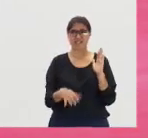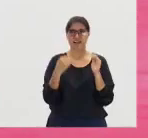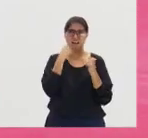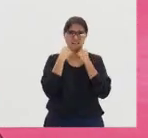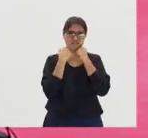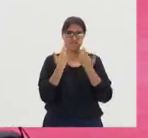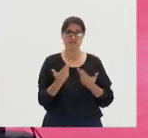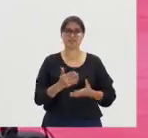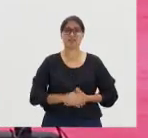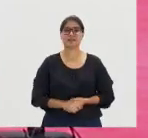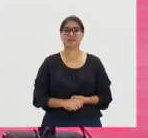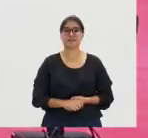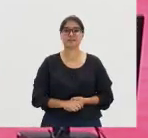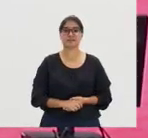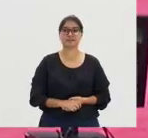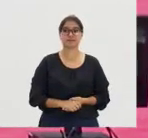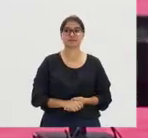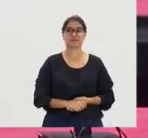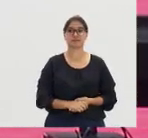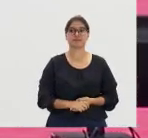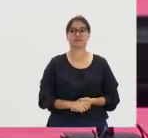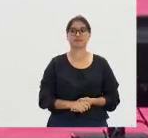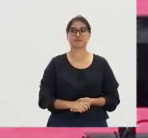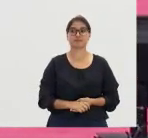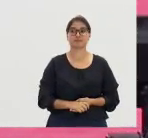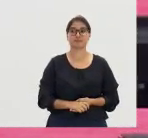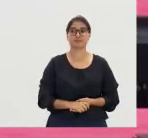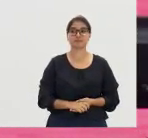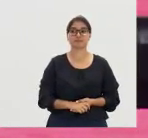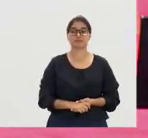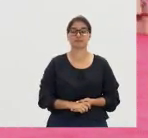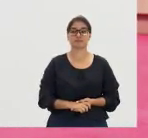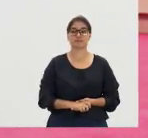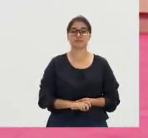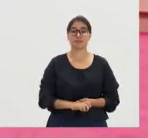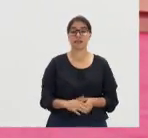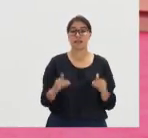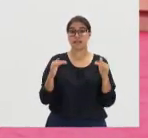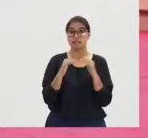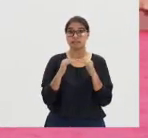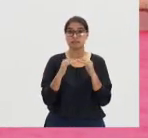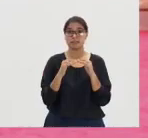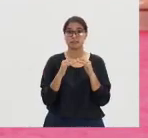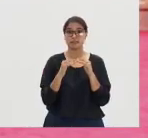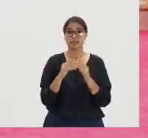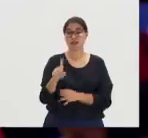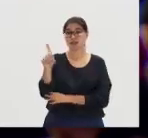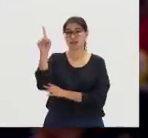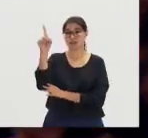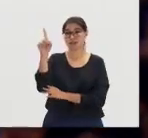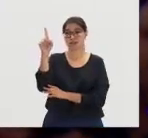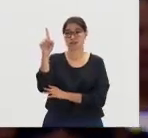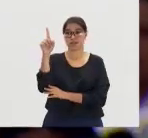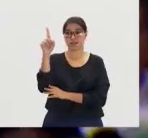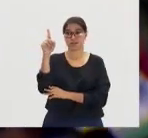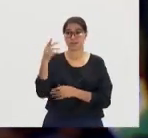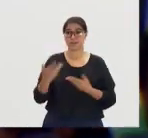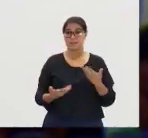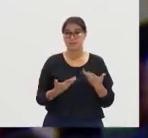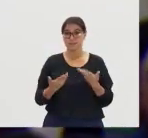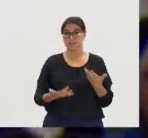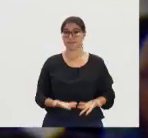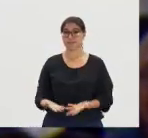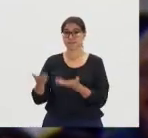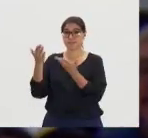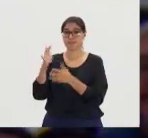la genealogía de Cristo me garantiza que el Mesías esperado, que el Mesías profetizado, es del Mesías que estoy